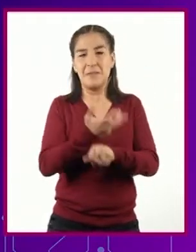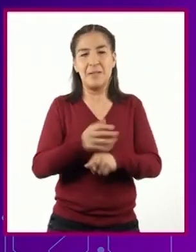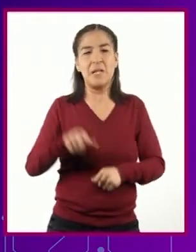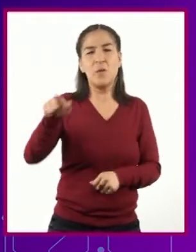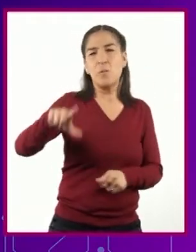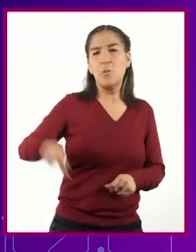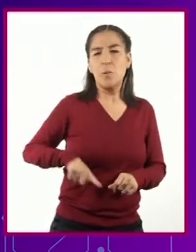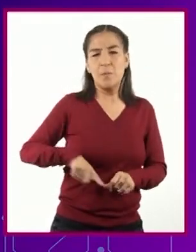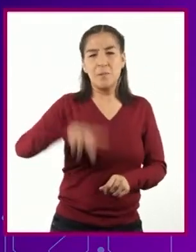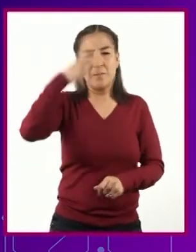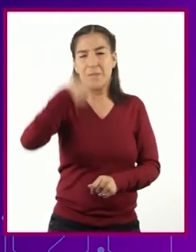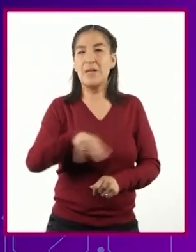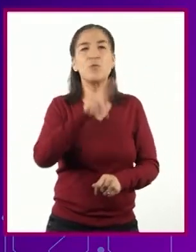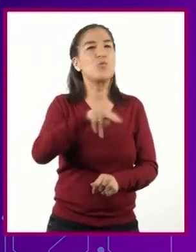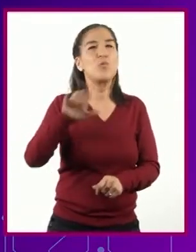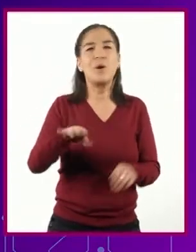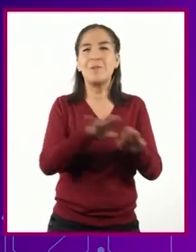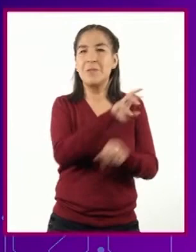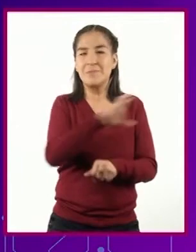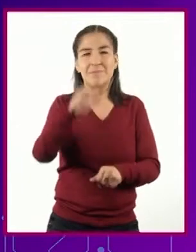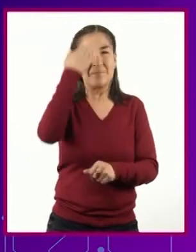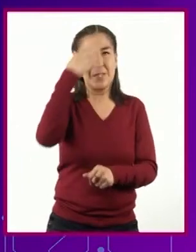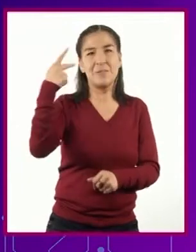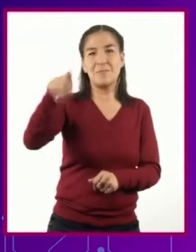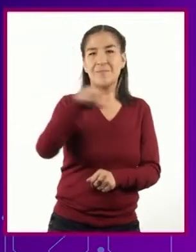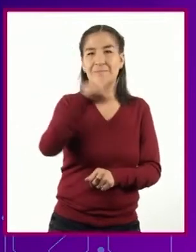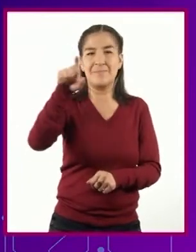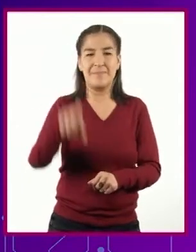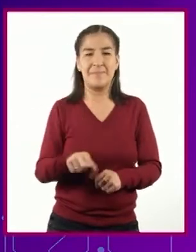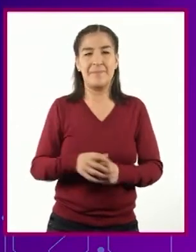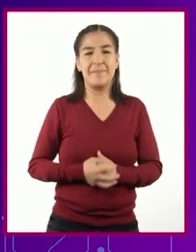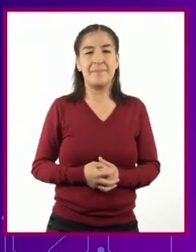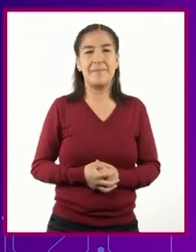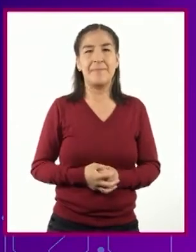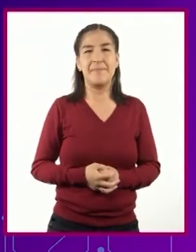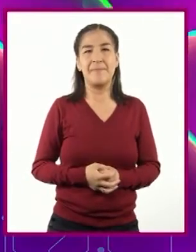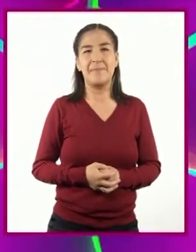gobierno mexicano nunca reconoció la independencia de Texas.